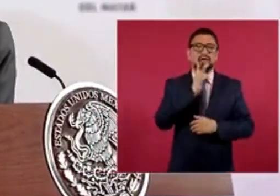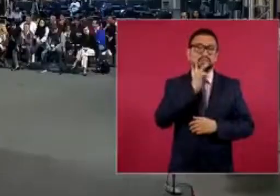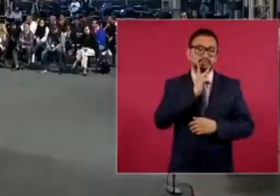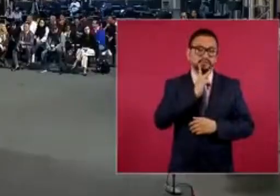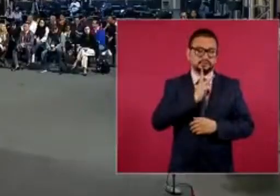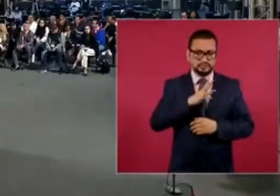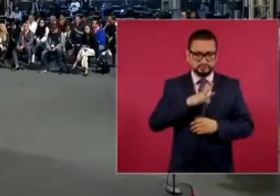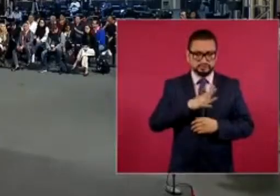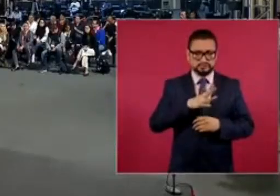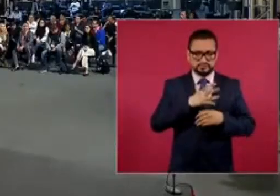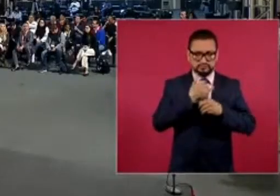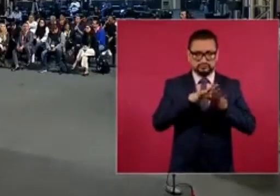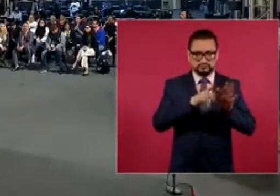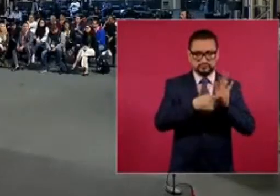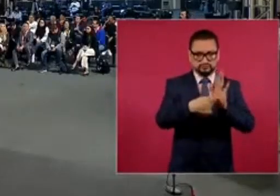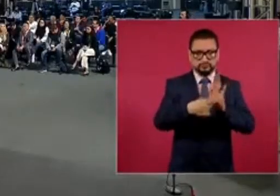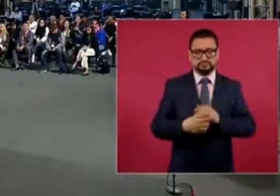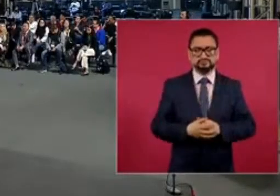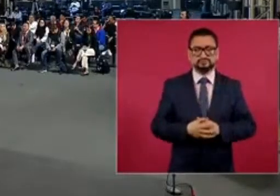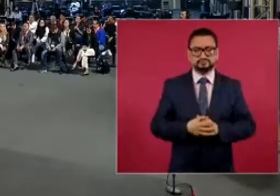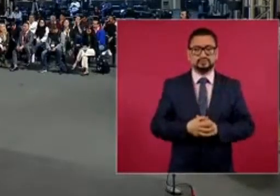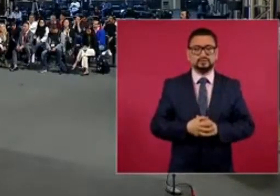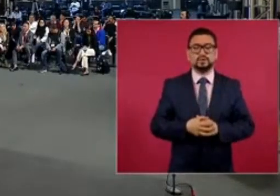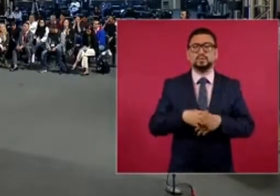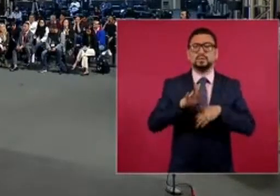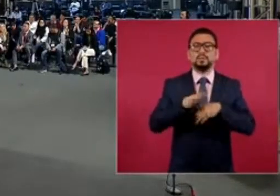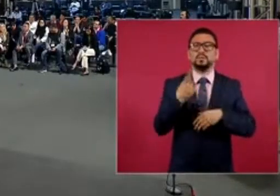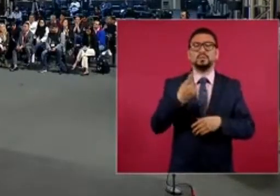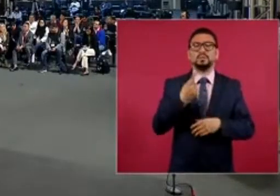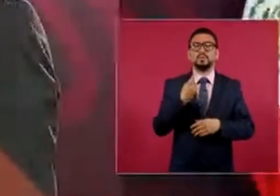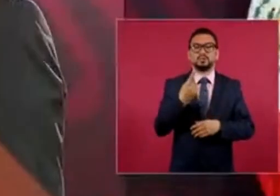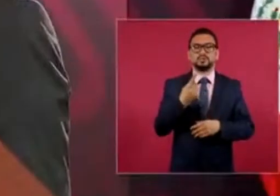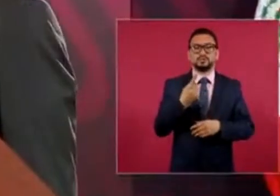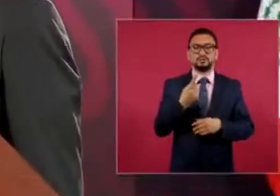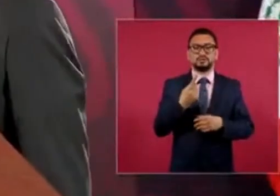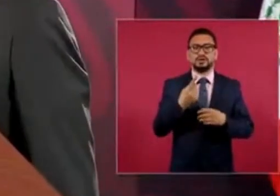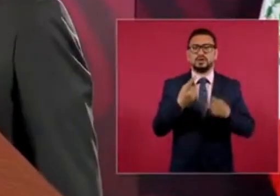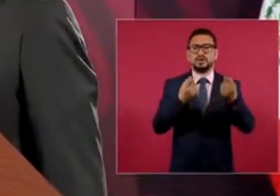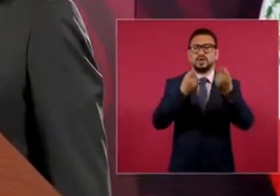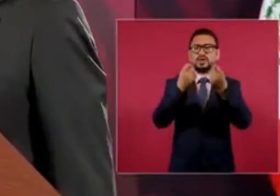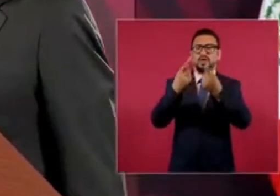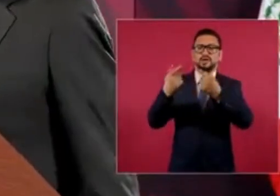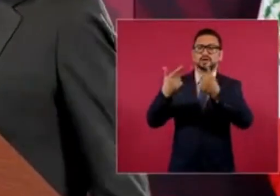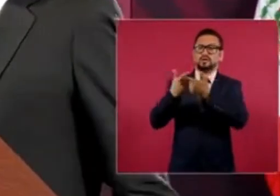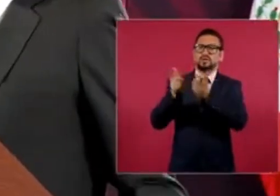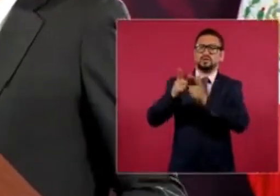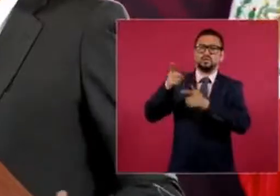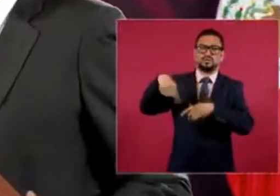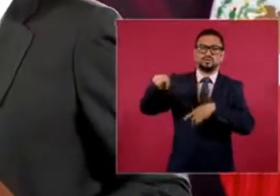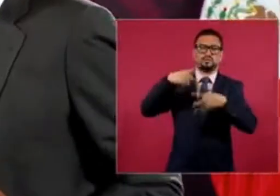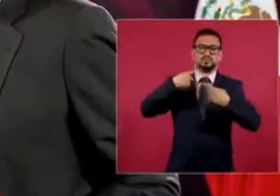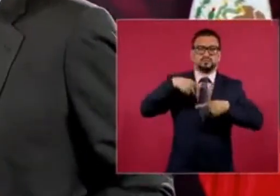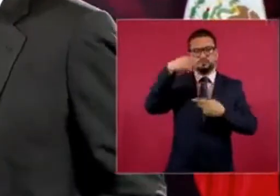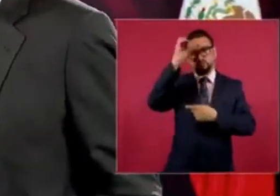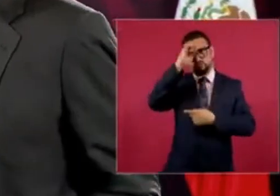la damos a conocer. Porque una cosa es lo que opinan los